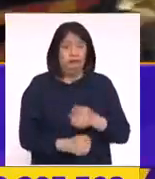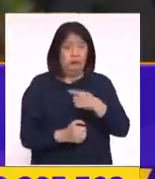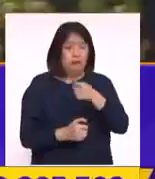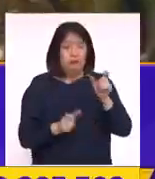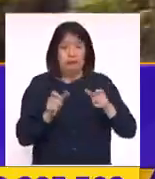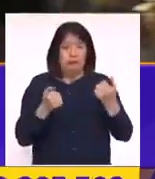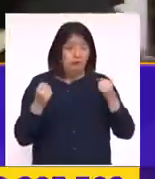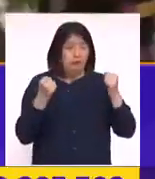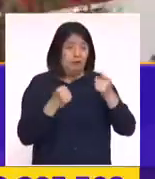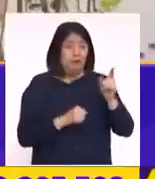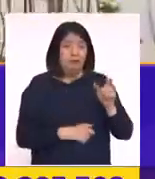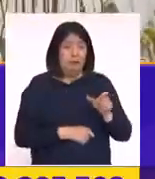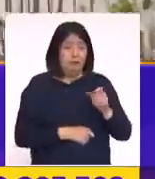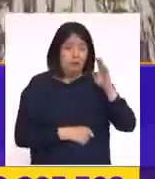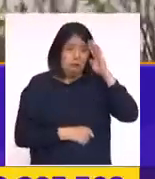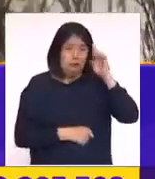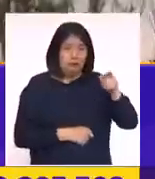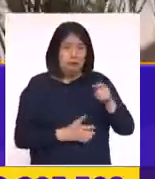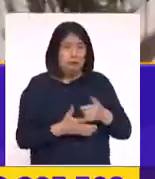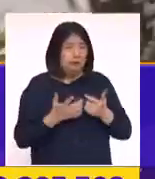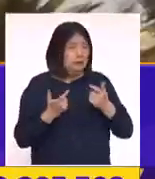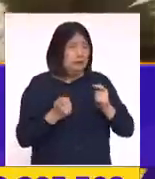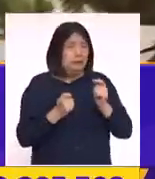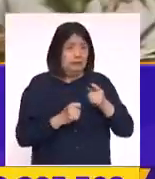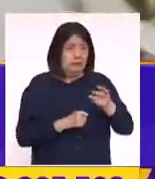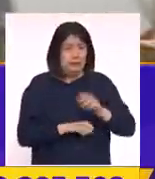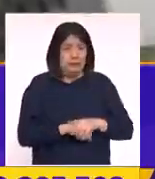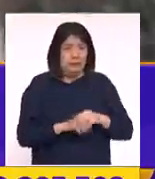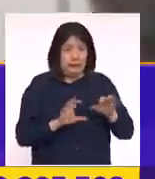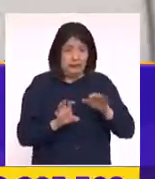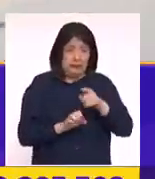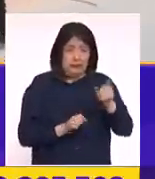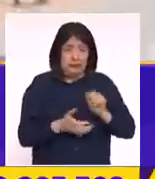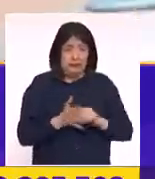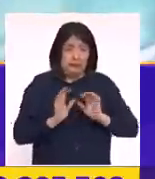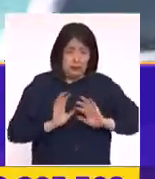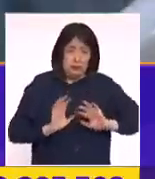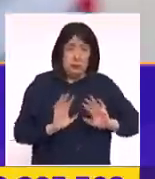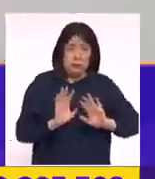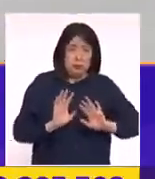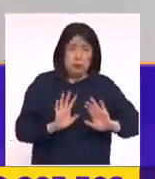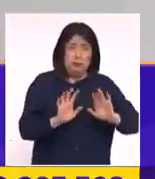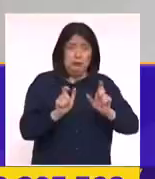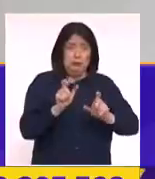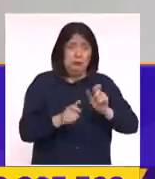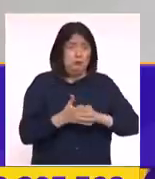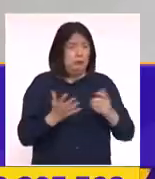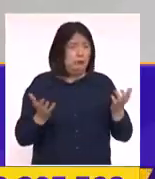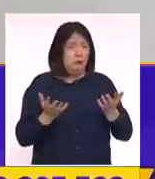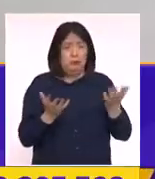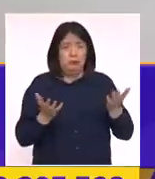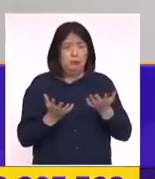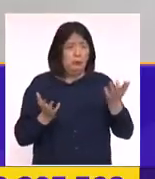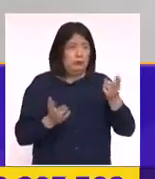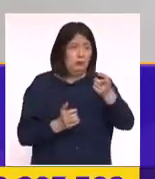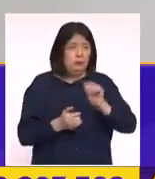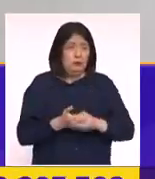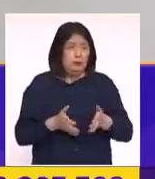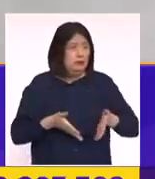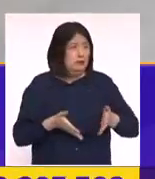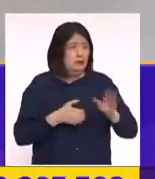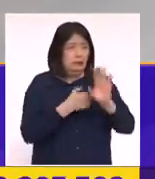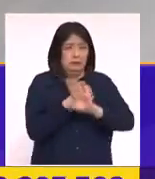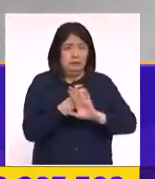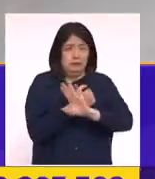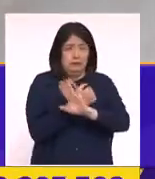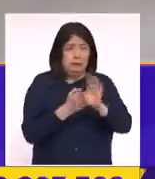descontrolado, Santiago. Pero la policía estaba allí tratando de hacer que se replieguen los manifestantes, pero ¿dónde quedó esa línea de defensa que